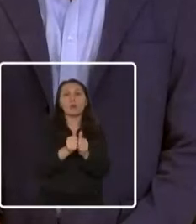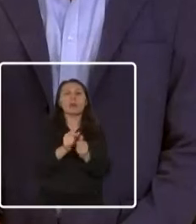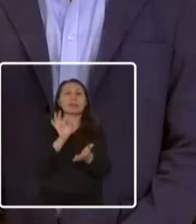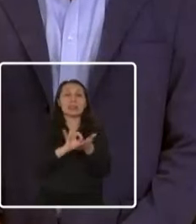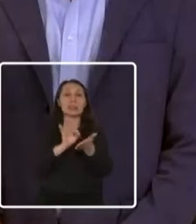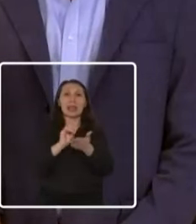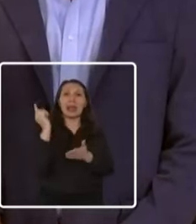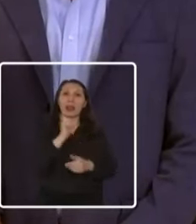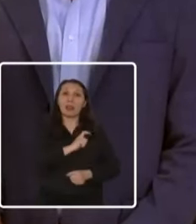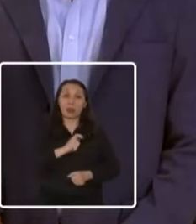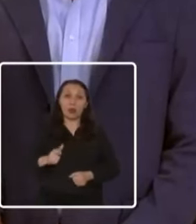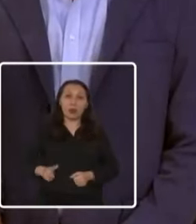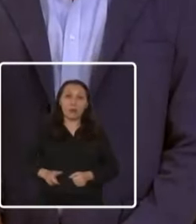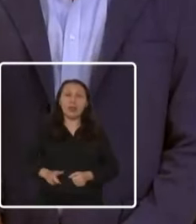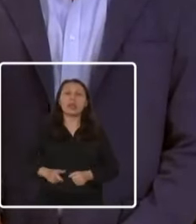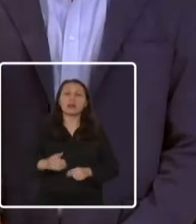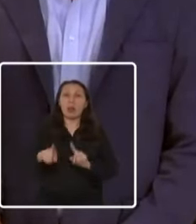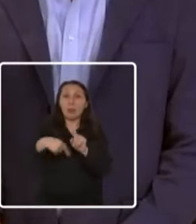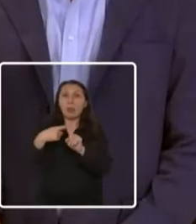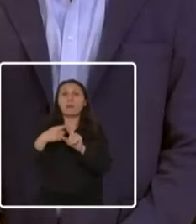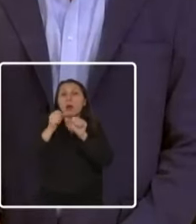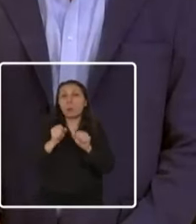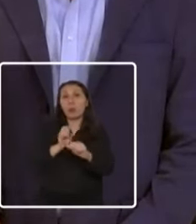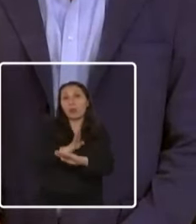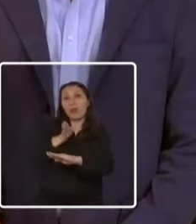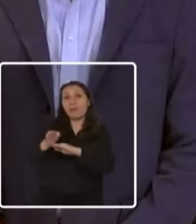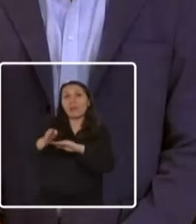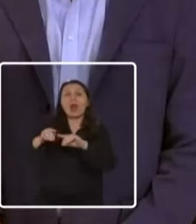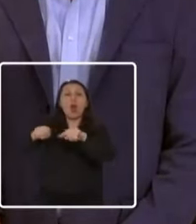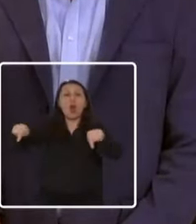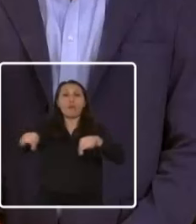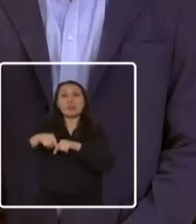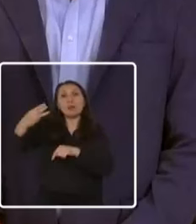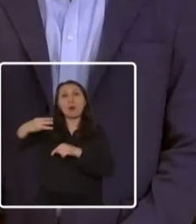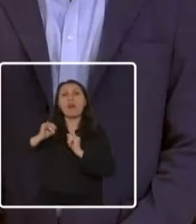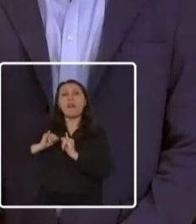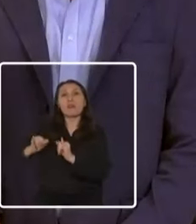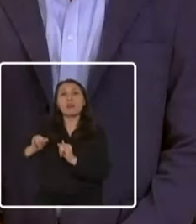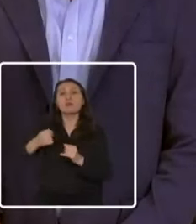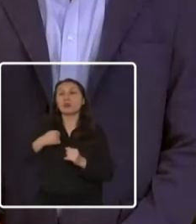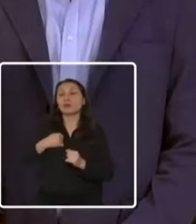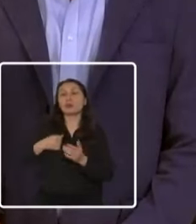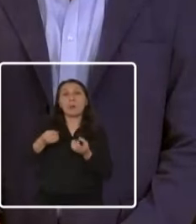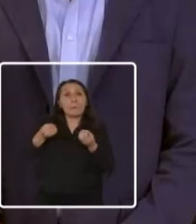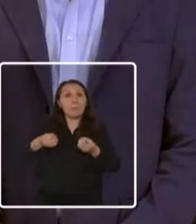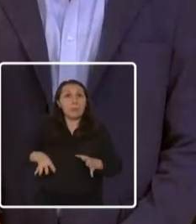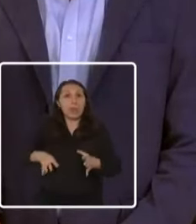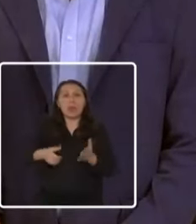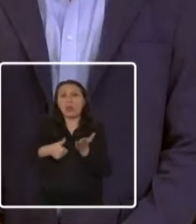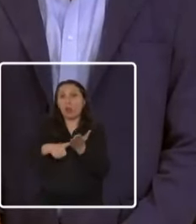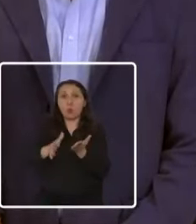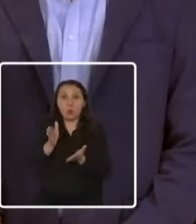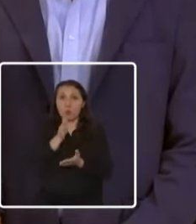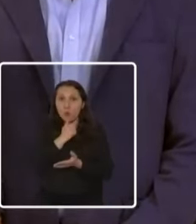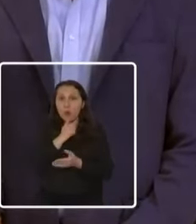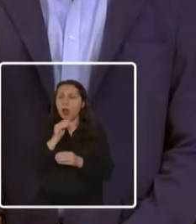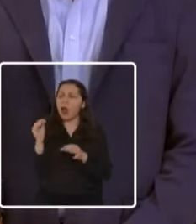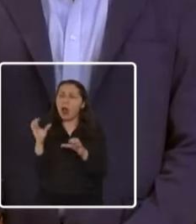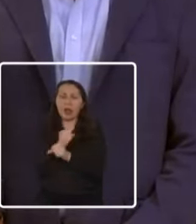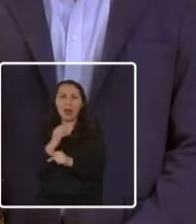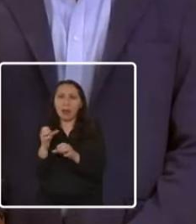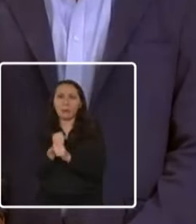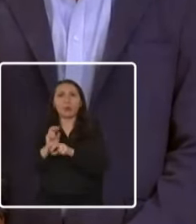CGGOP y además pueden dirigirse a las oficinas municipales para informar que están con una situación de extravío de documentos y